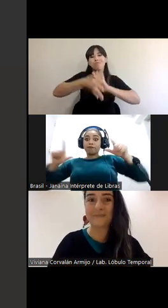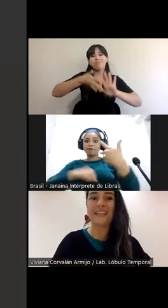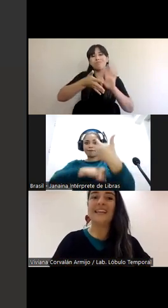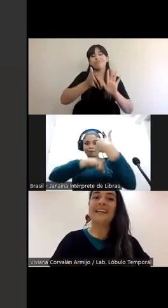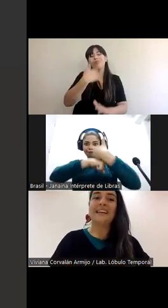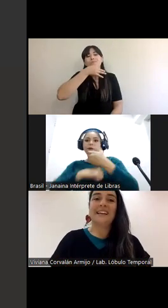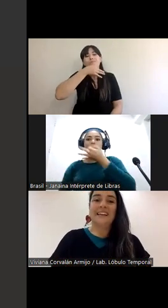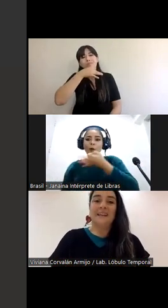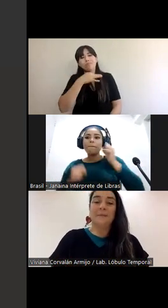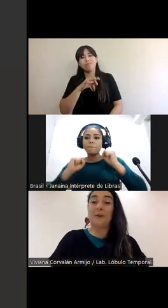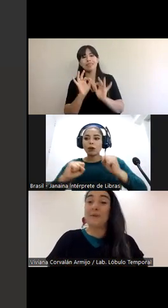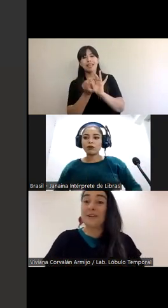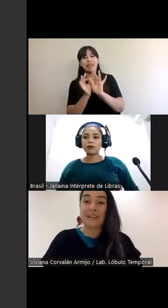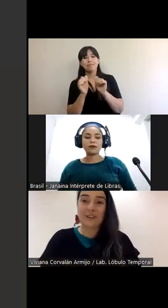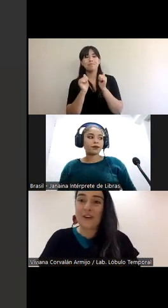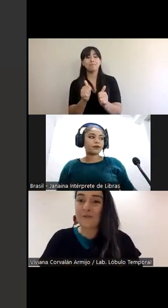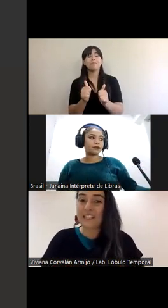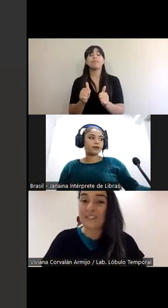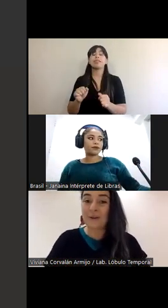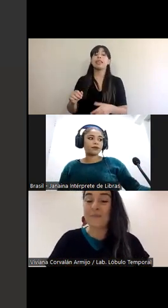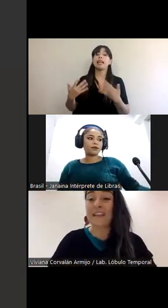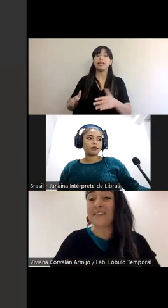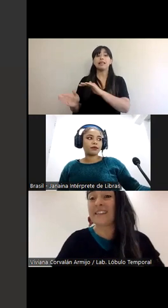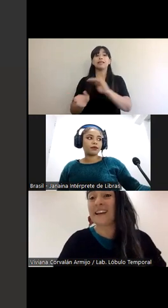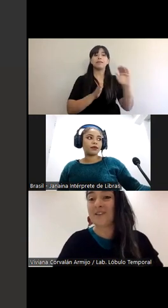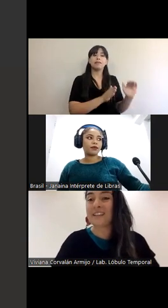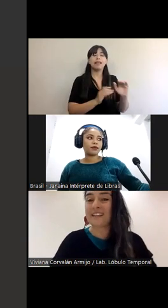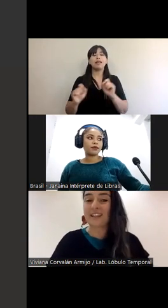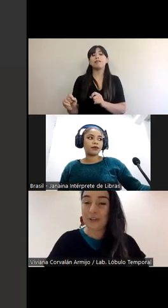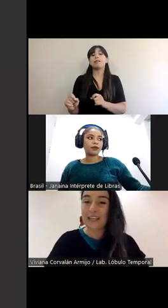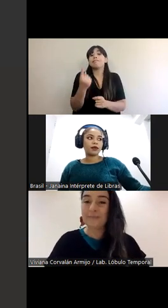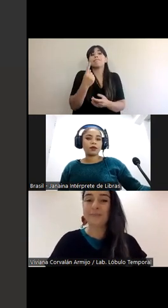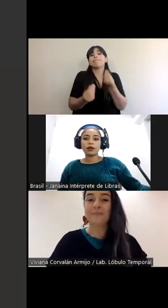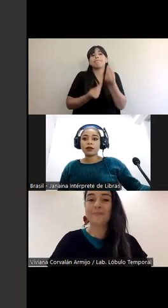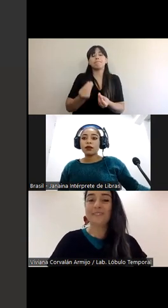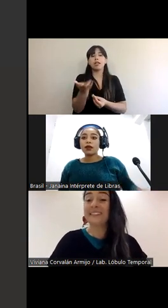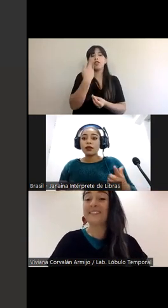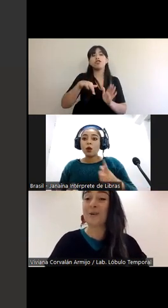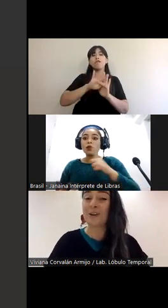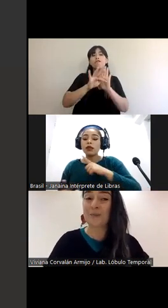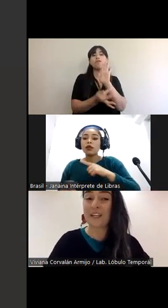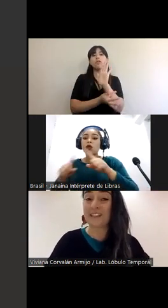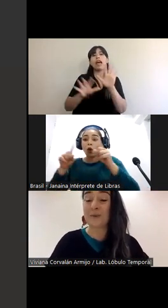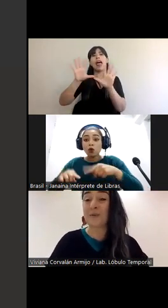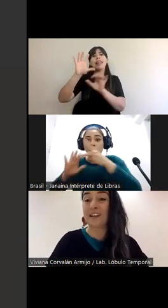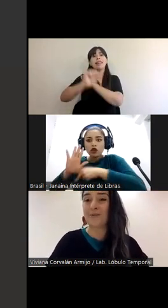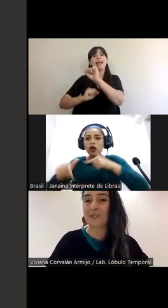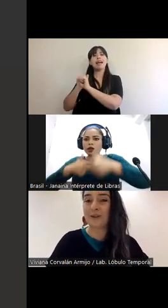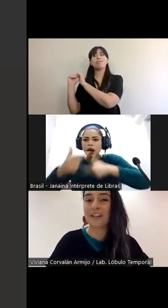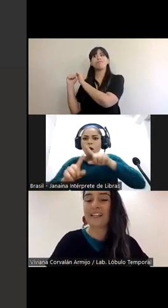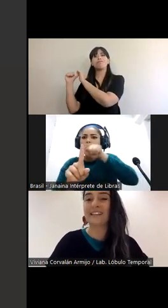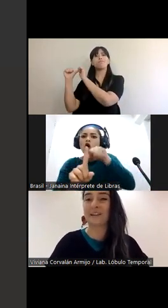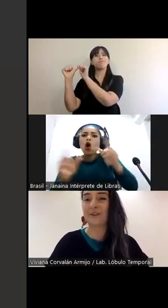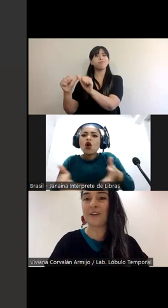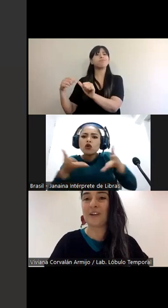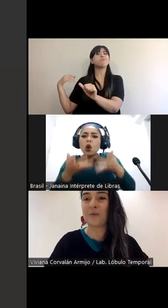comentarios. Bueno, primero que todo, la Fundación ya lleva 10 años de trayectoria. Trabajamos con el objetivo de promover la inclusión